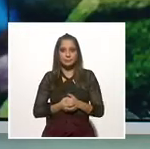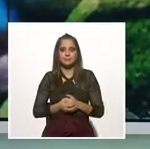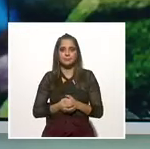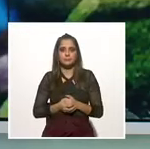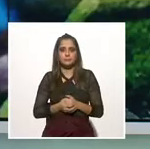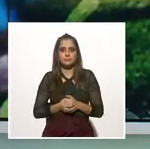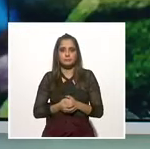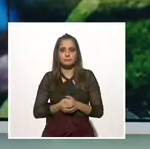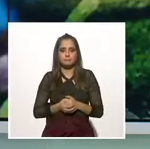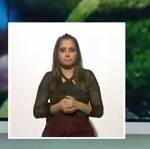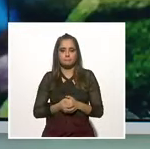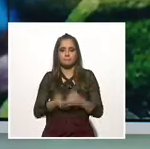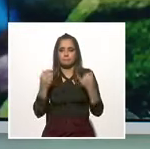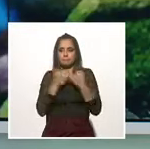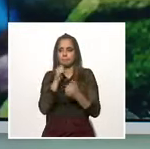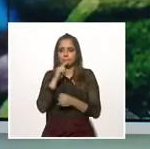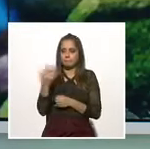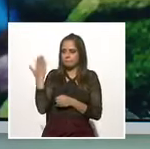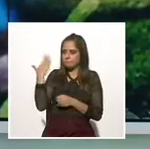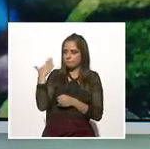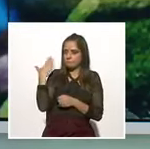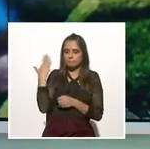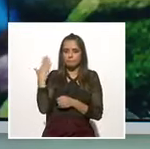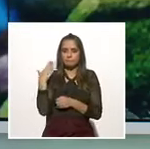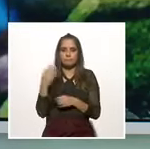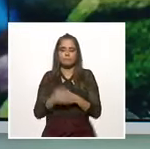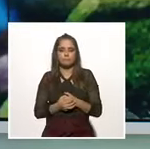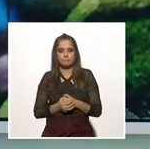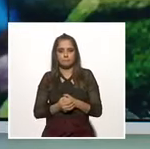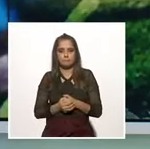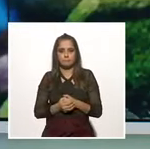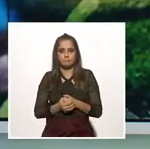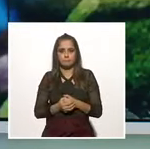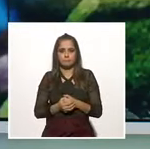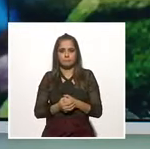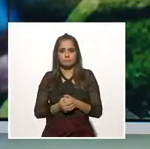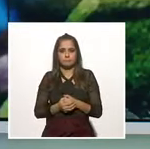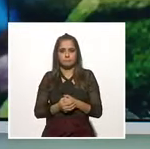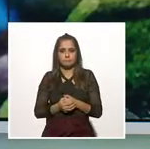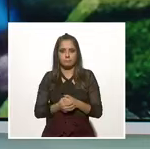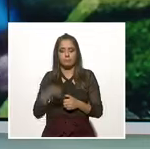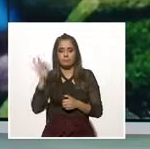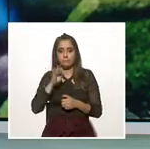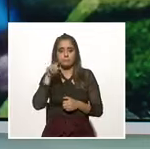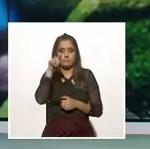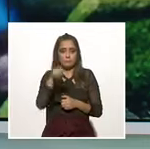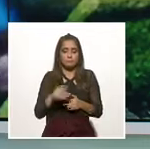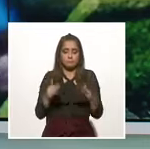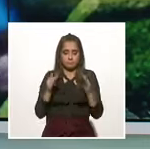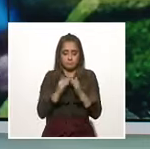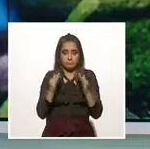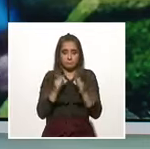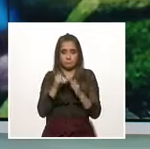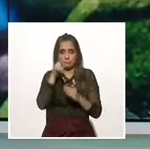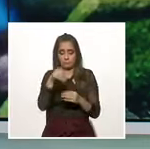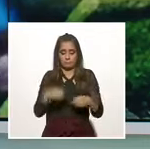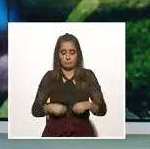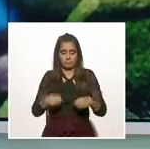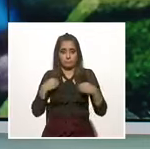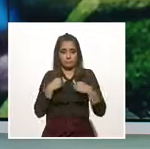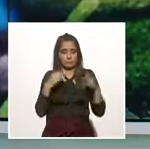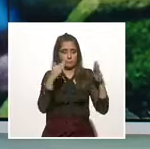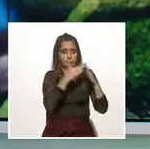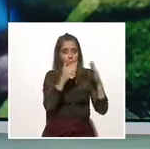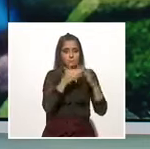rato, ya no sé si antes de empezar el programa o aquí, pero la repito, es que si tu casa o tu vivienda o donde estés ha aguantado